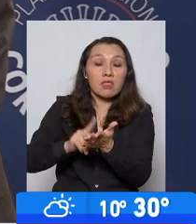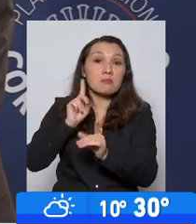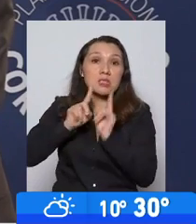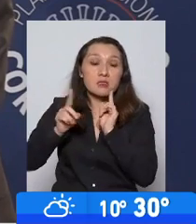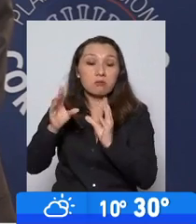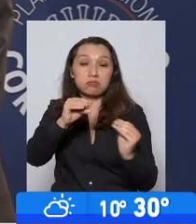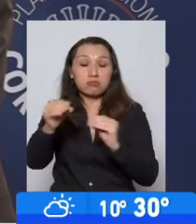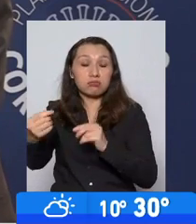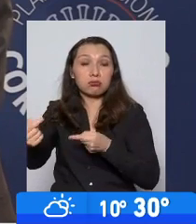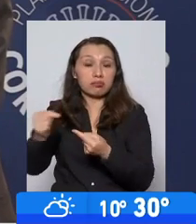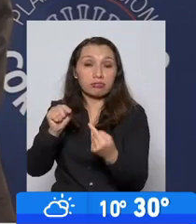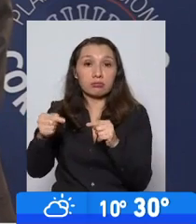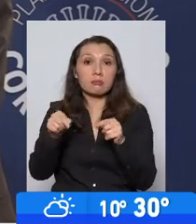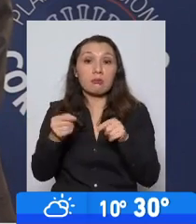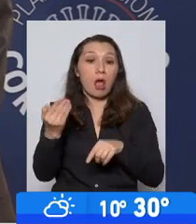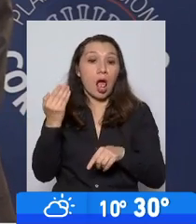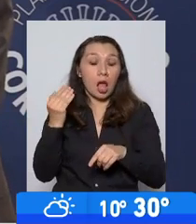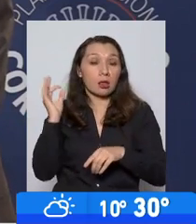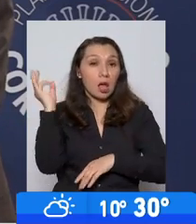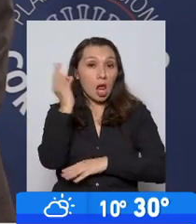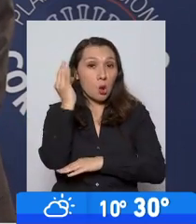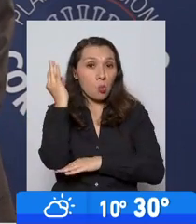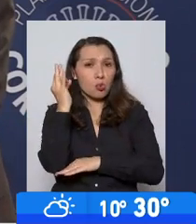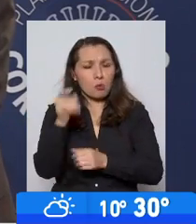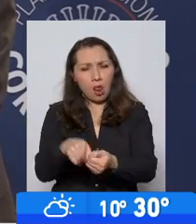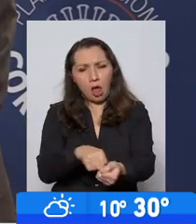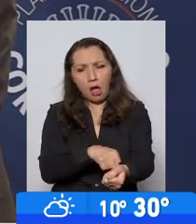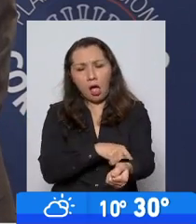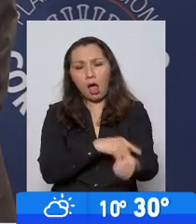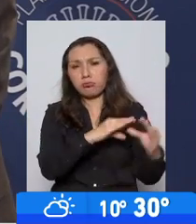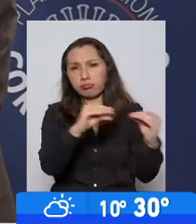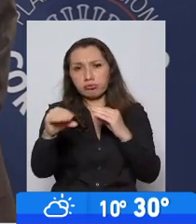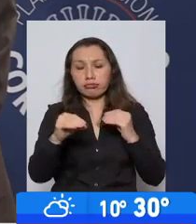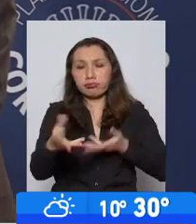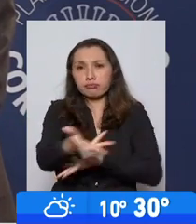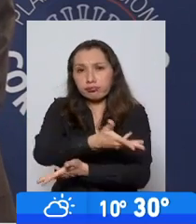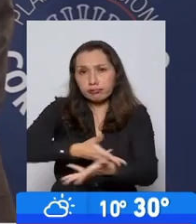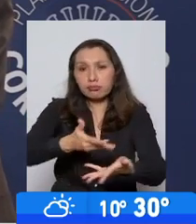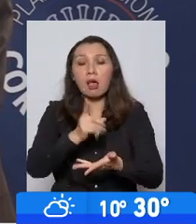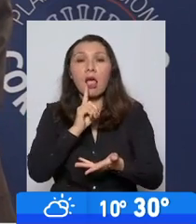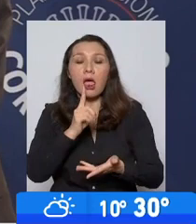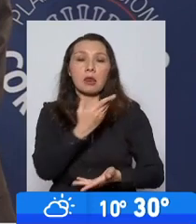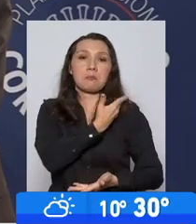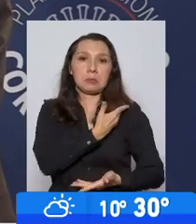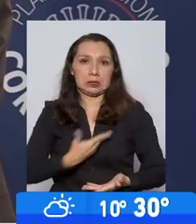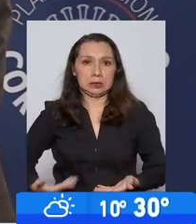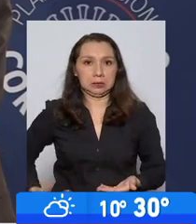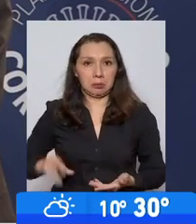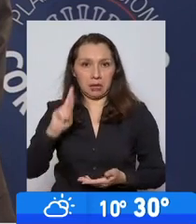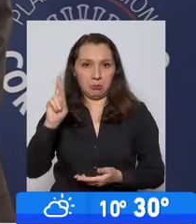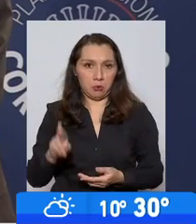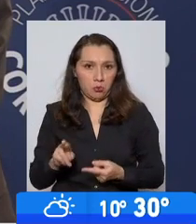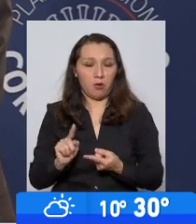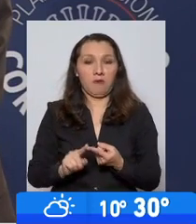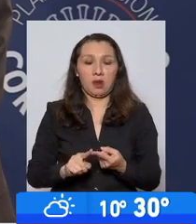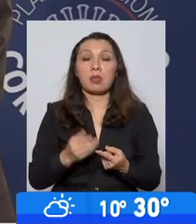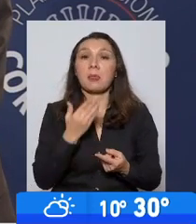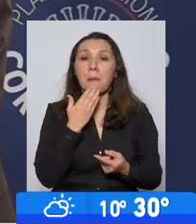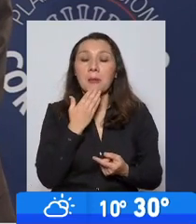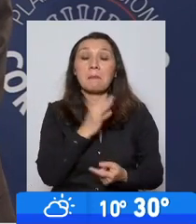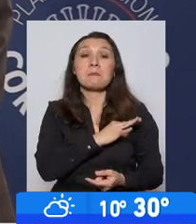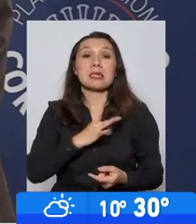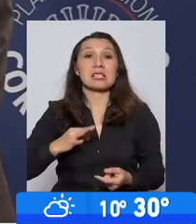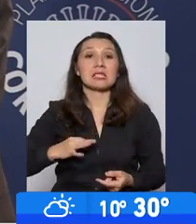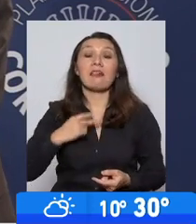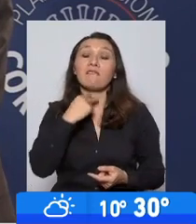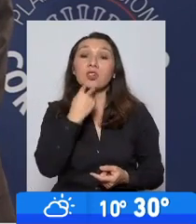usted hace alusión, acabamos de tener una reunión prolongadísima en la que participaron, por supuesto, el presidente de la República y la